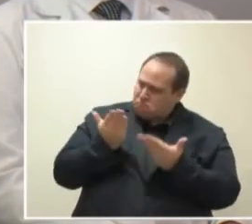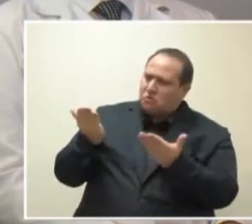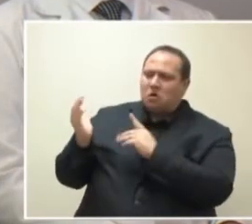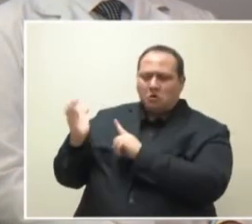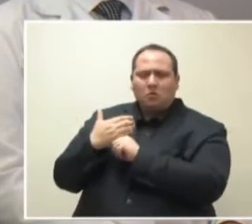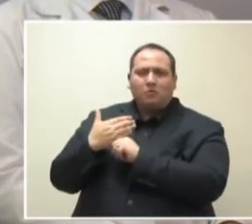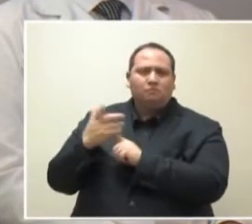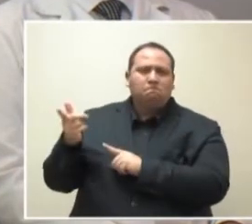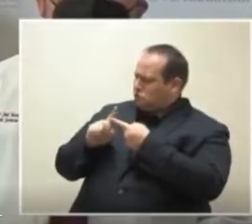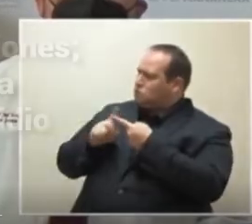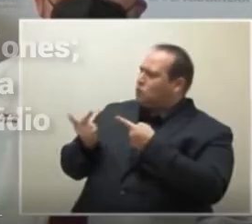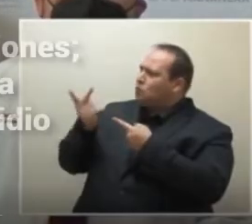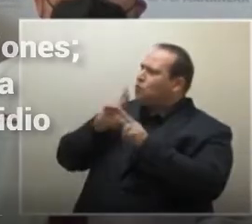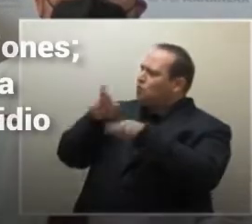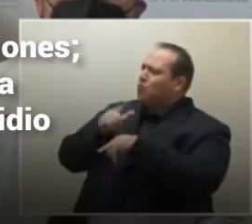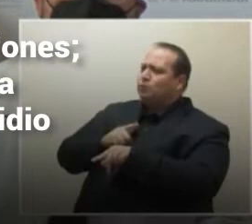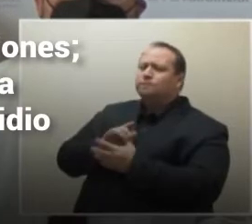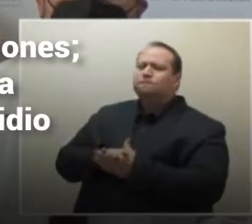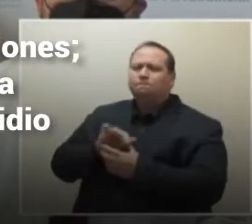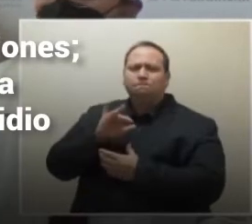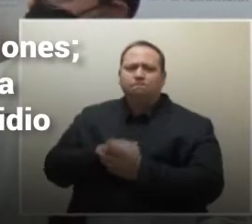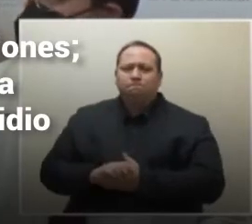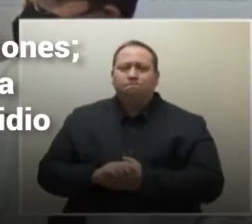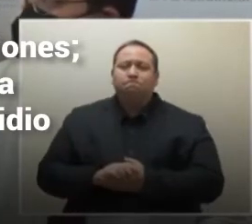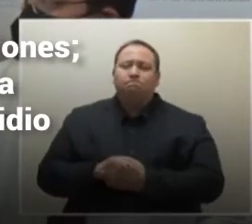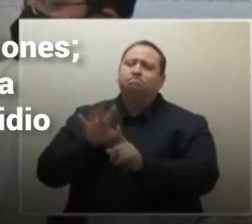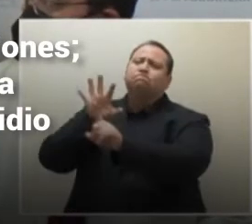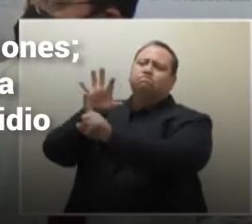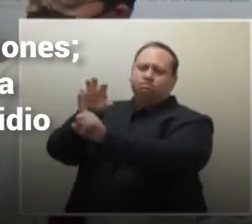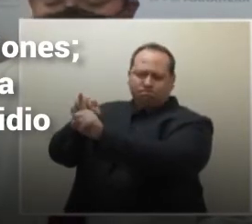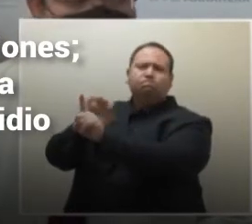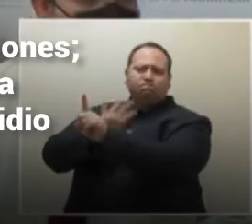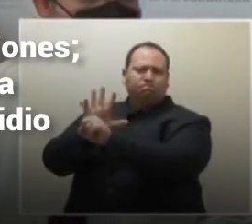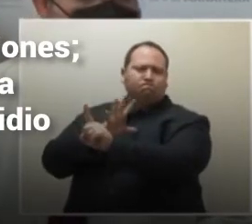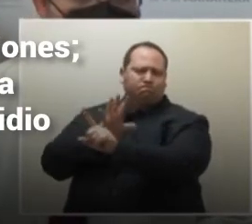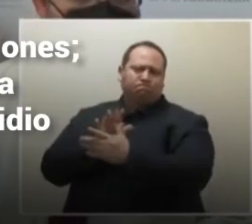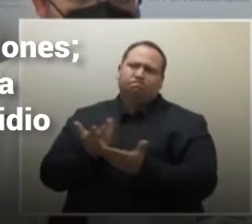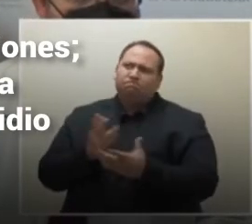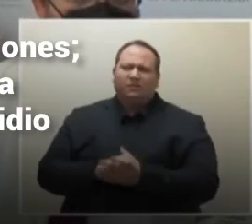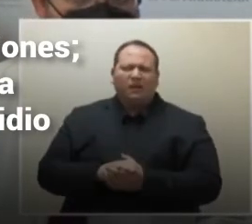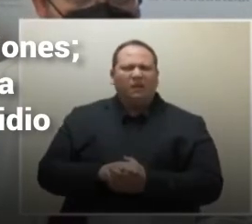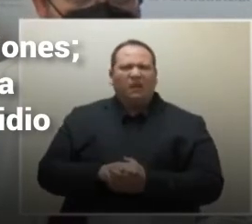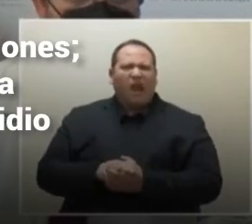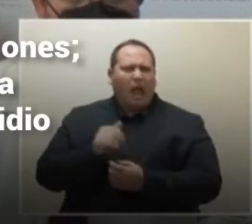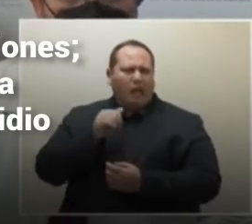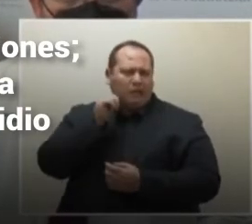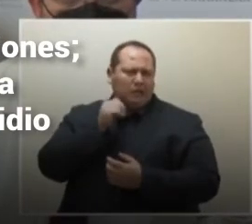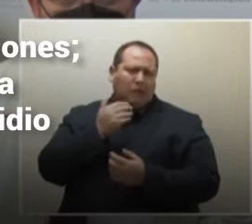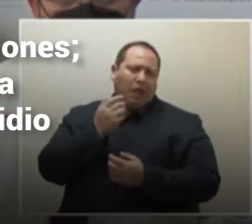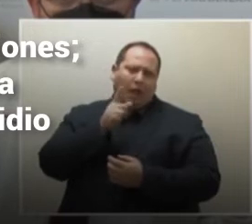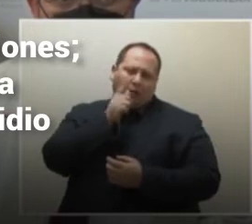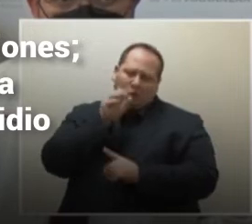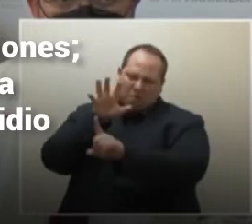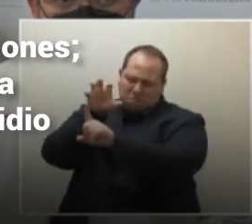él no estaba dentro del mecanismo. Efectivamente, existe una detención que ocurrió a las primeras horas por parte de la